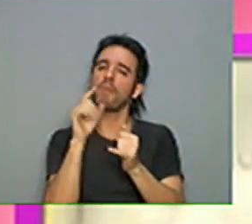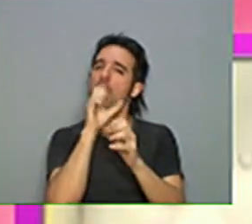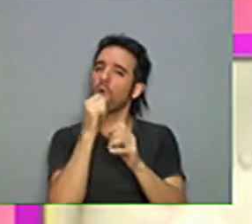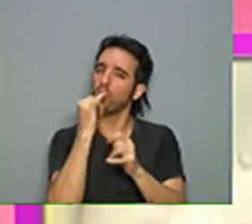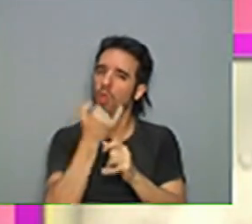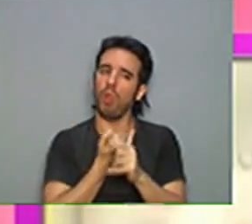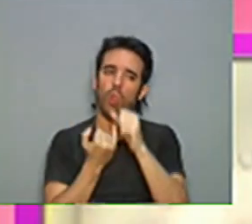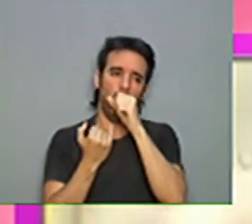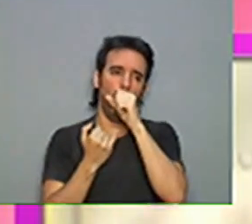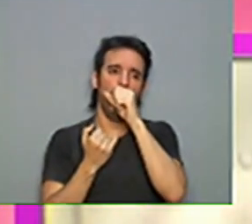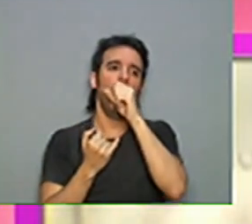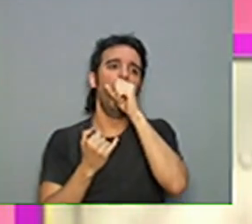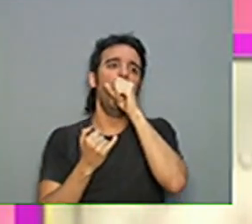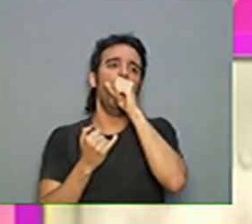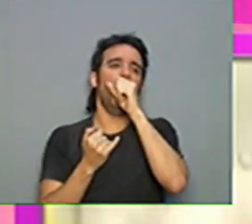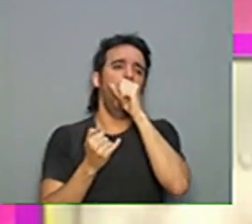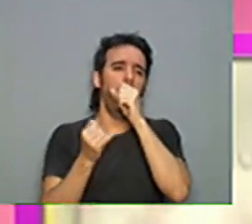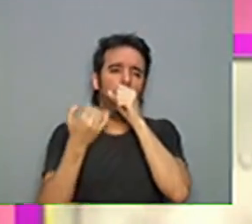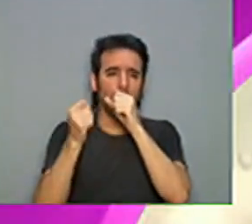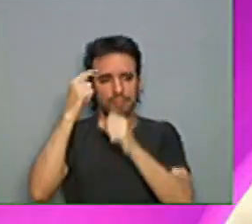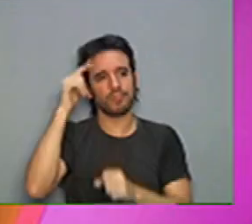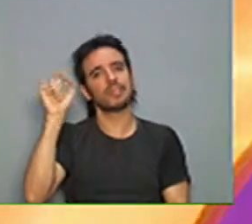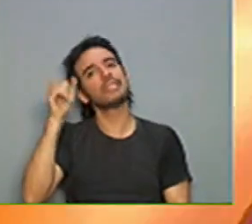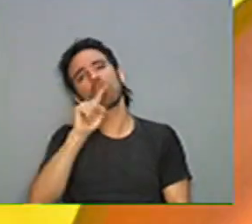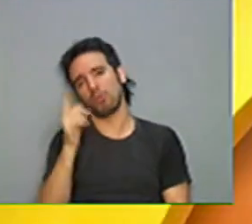demás, fíjate a quién vas a creer o no.